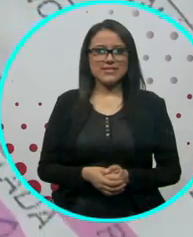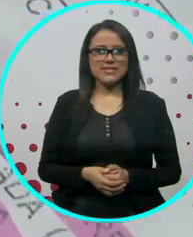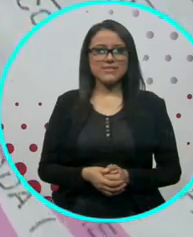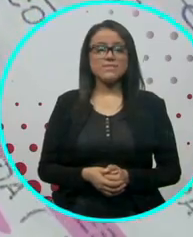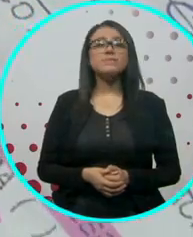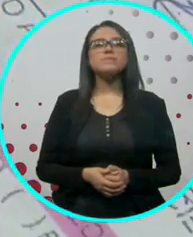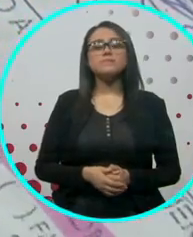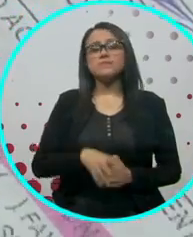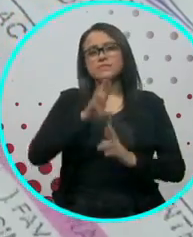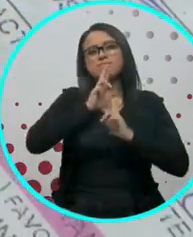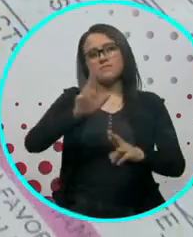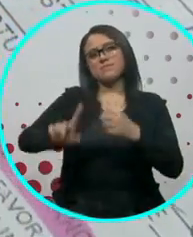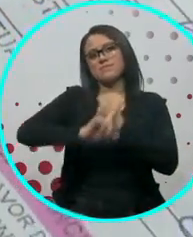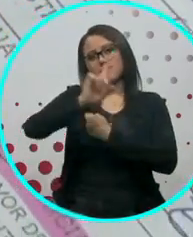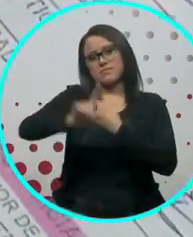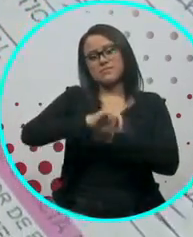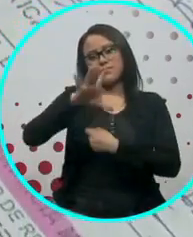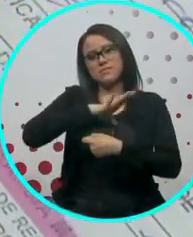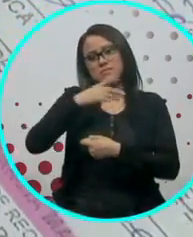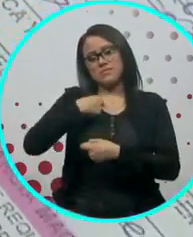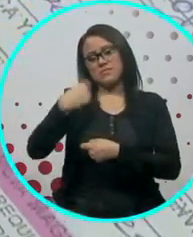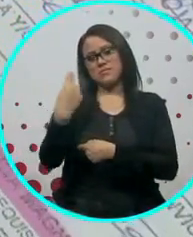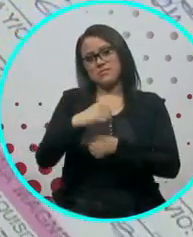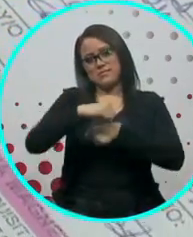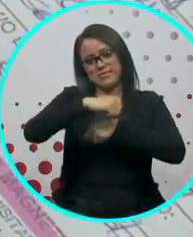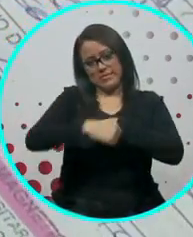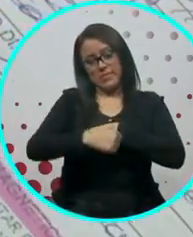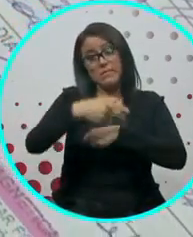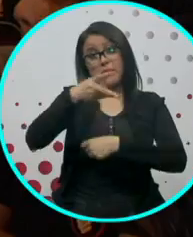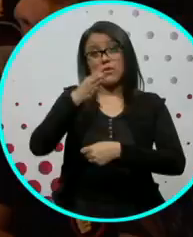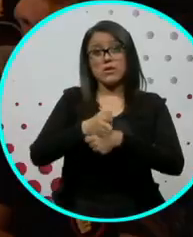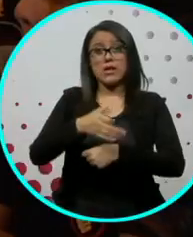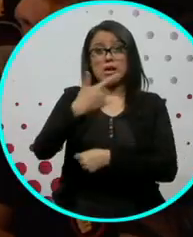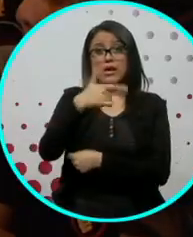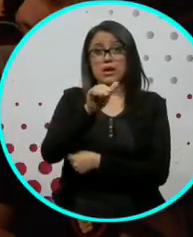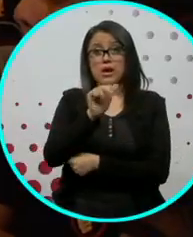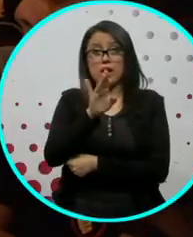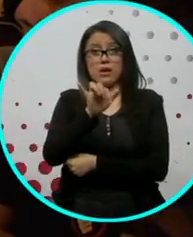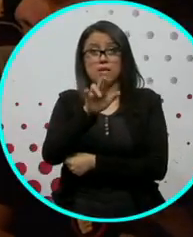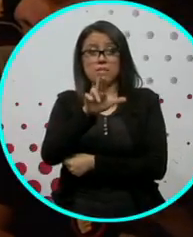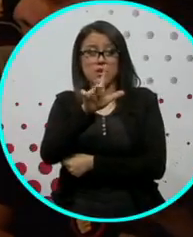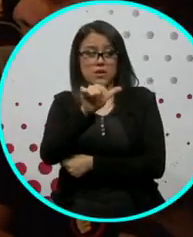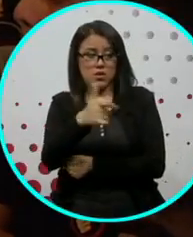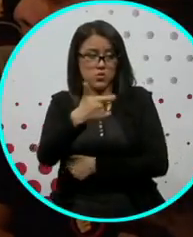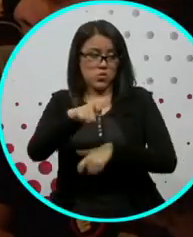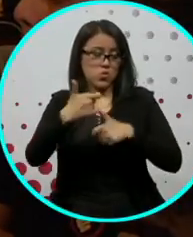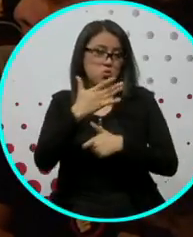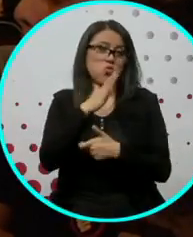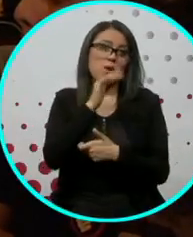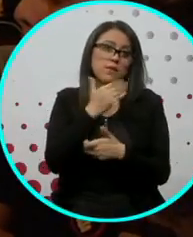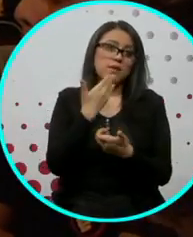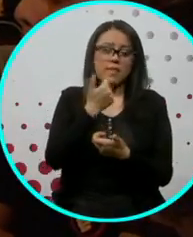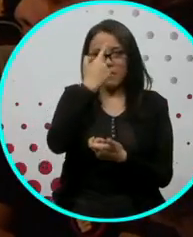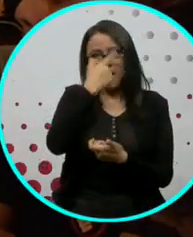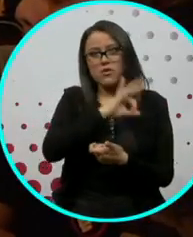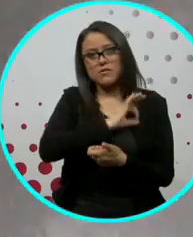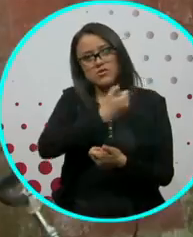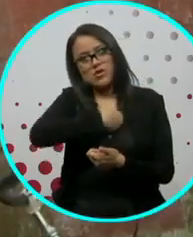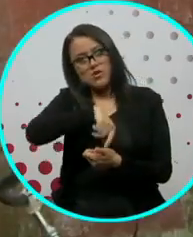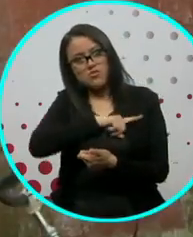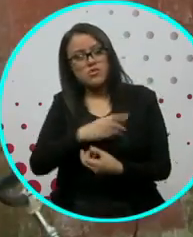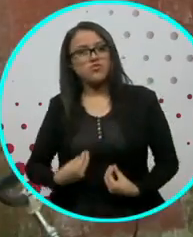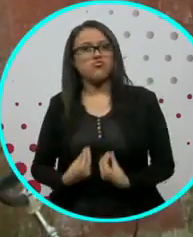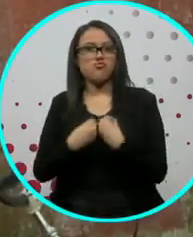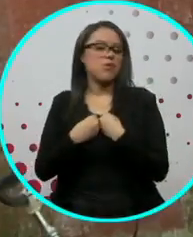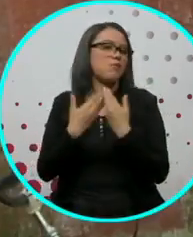La solución a su problema es una cirugía. Sin embargo, Gabriela no cuenta con los recursos para recuperar su salud y su vida. Yo